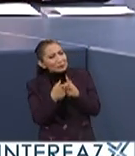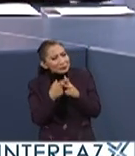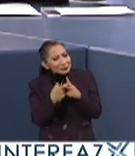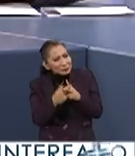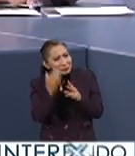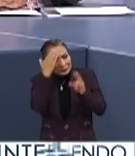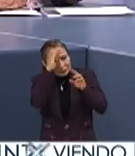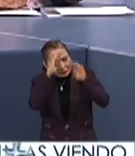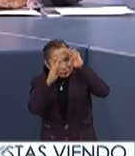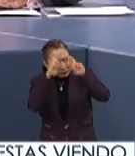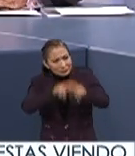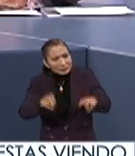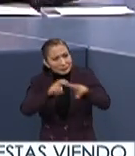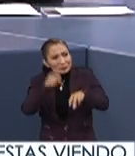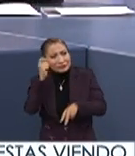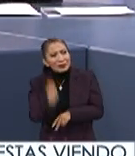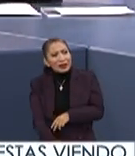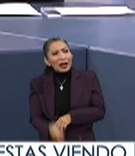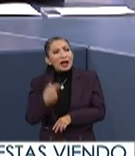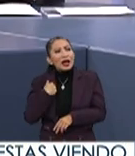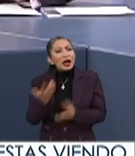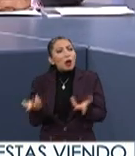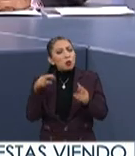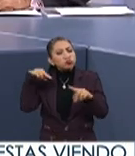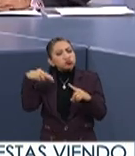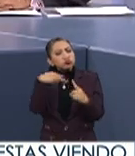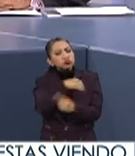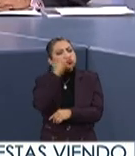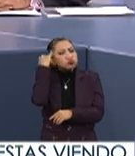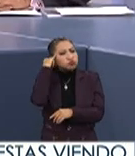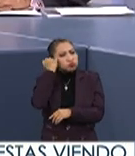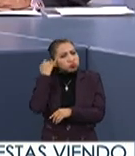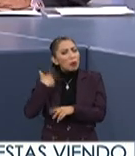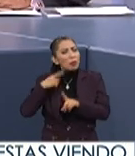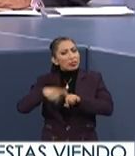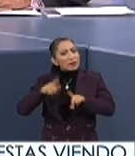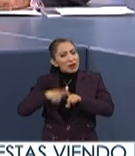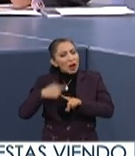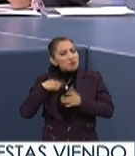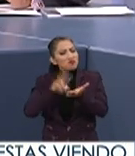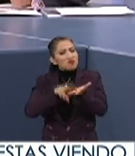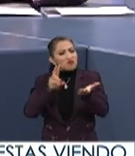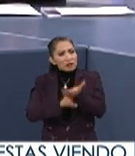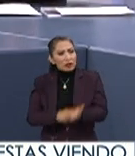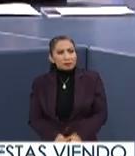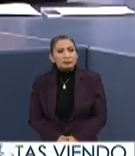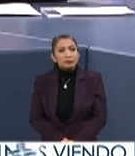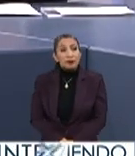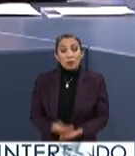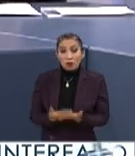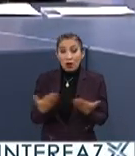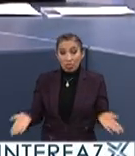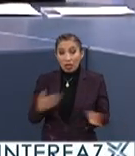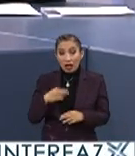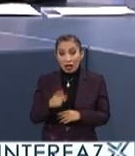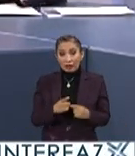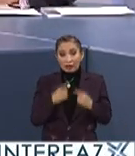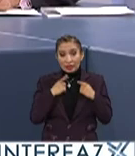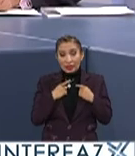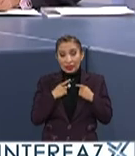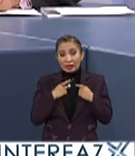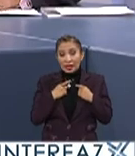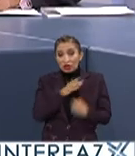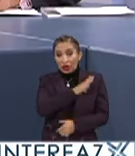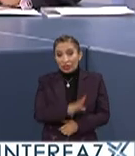y reflexión sobre lo que son nuestra cosmovisión indígena, nuestras variantes, nuestra riqueza, en fin. Por ello, la Dirección General de